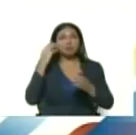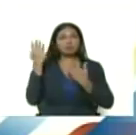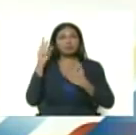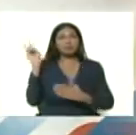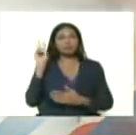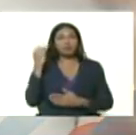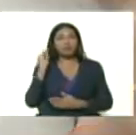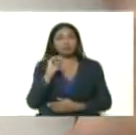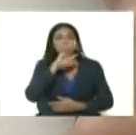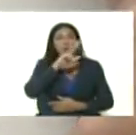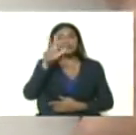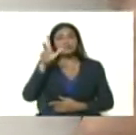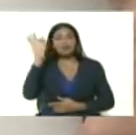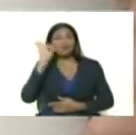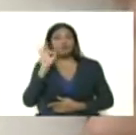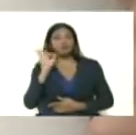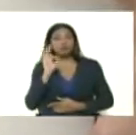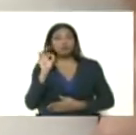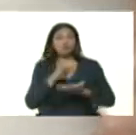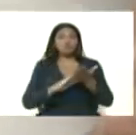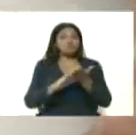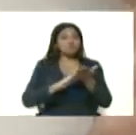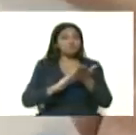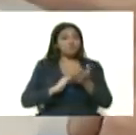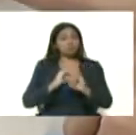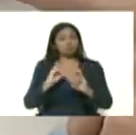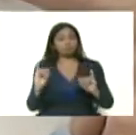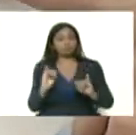tenido 53% de recuperación